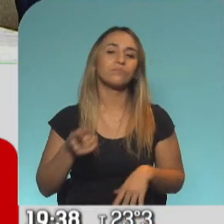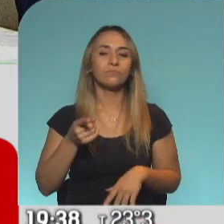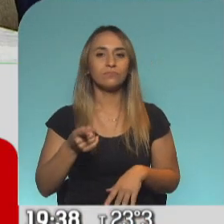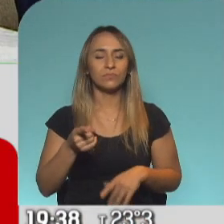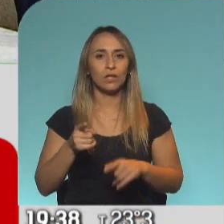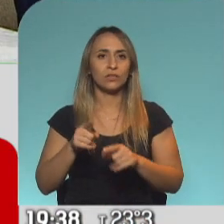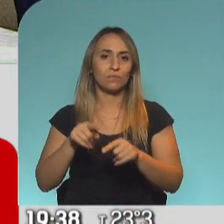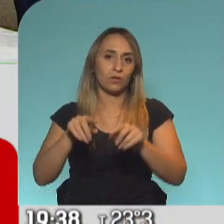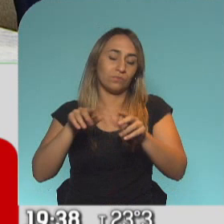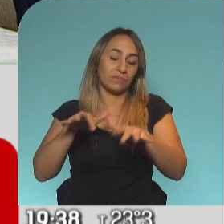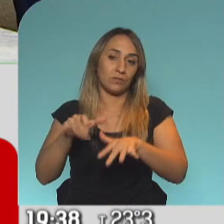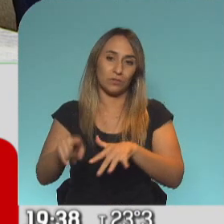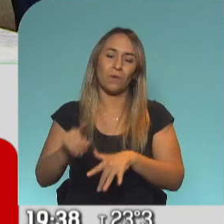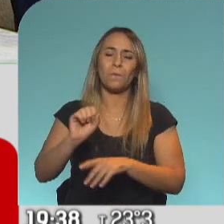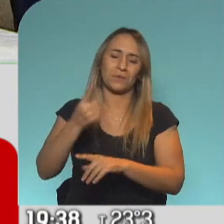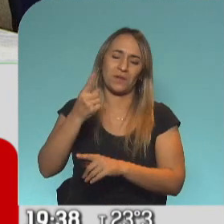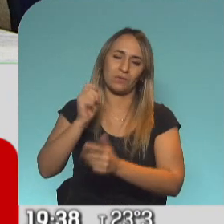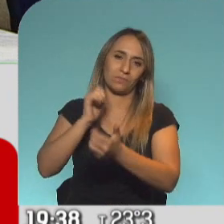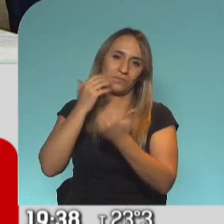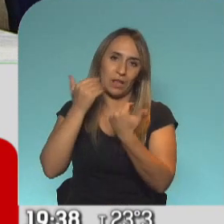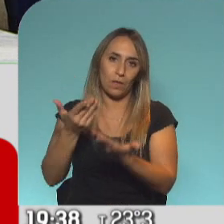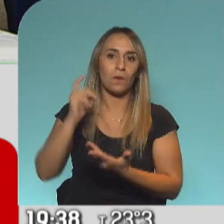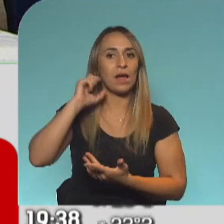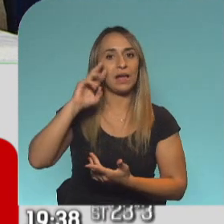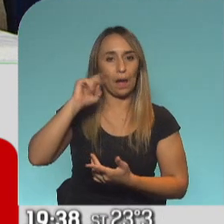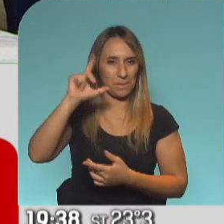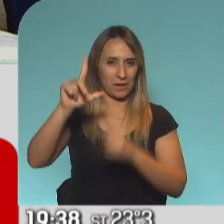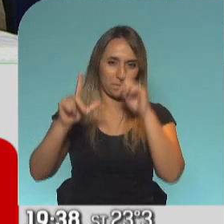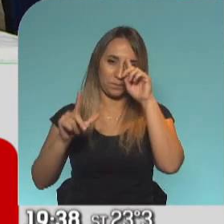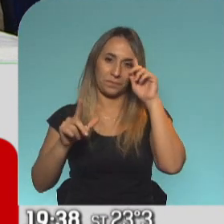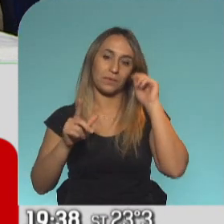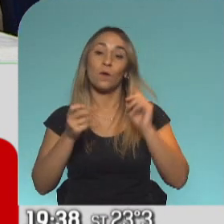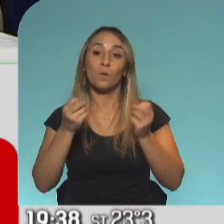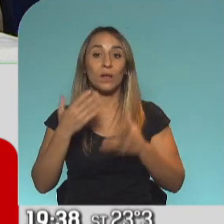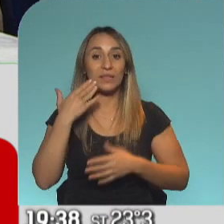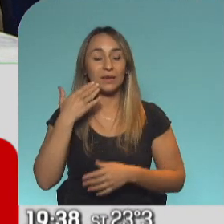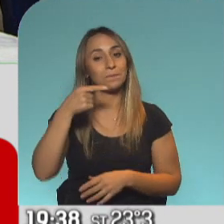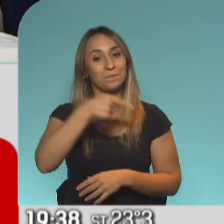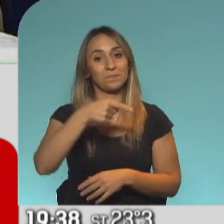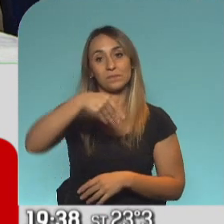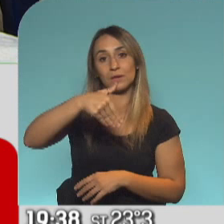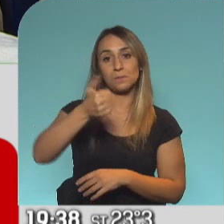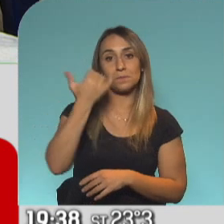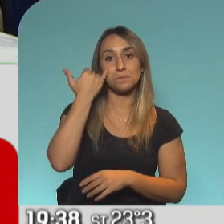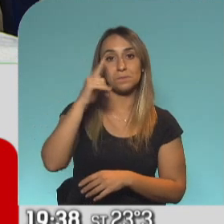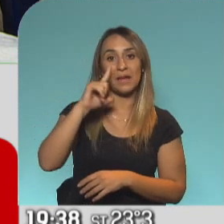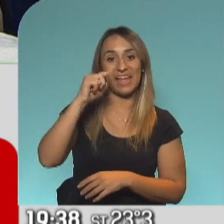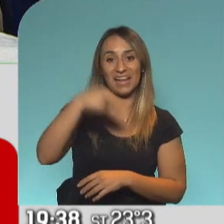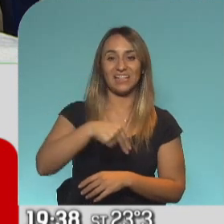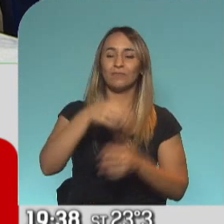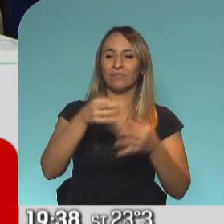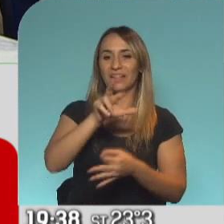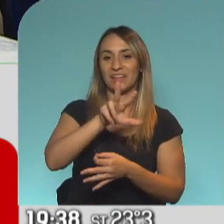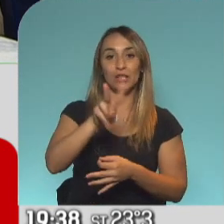vamos a saludar primero a Gabriel Gamarra. Gabriel, buenas tardes. ¿Cómo le va? Muy buenas tardes. Bailín tiene en este momento 32 años. Entre